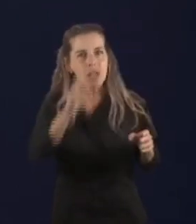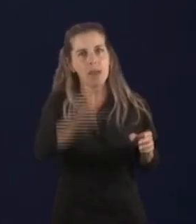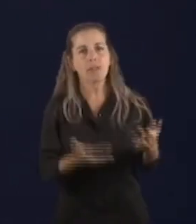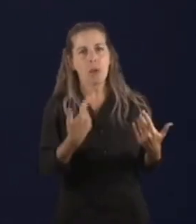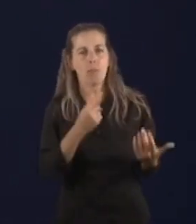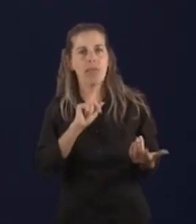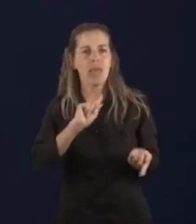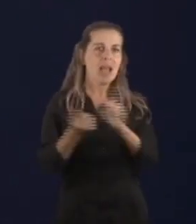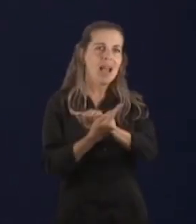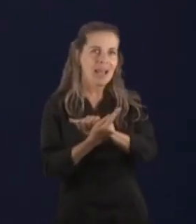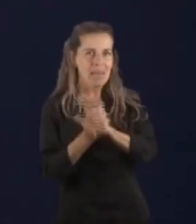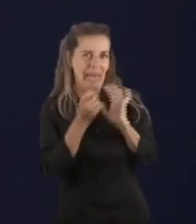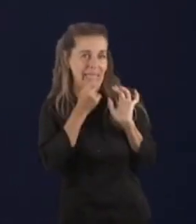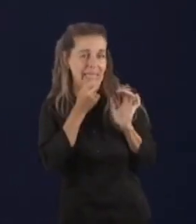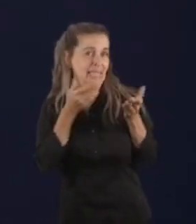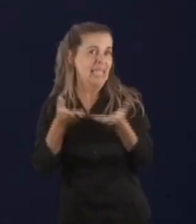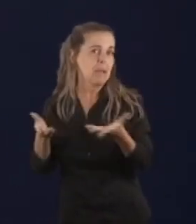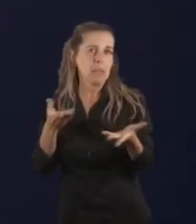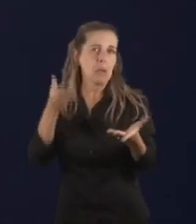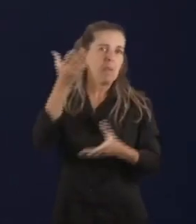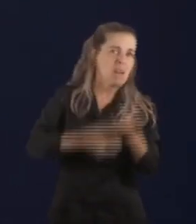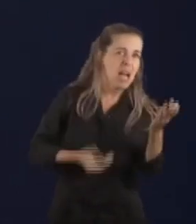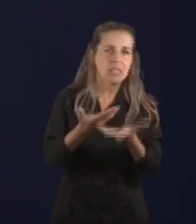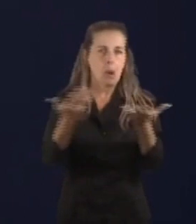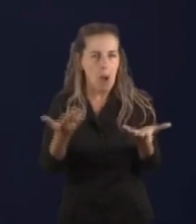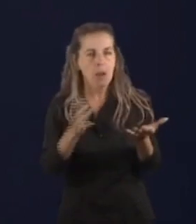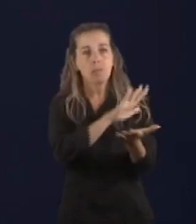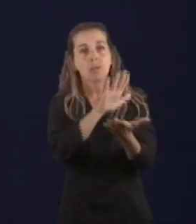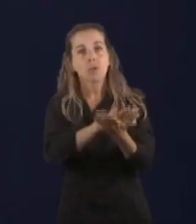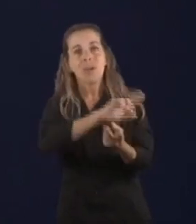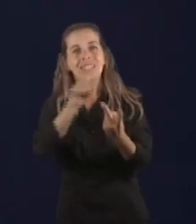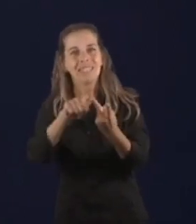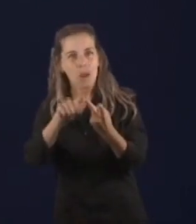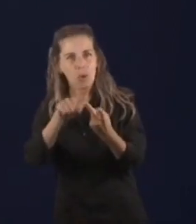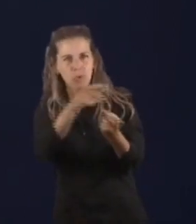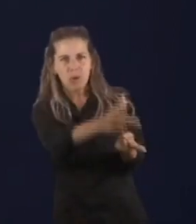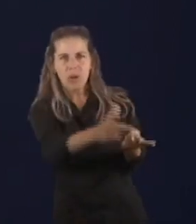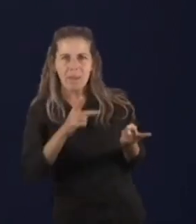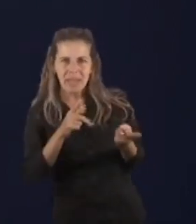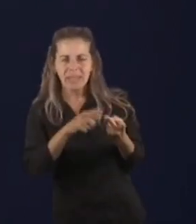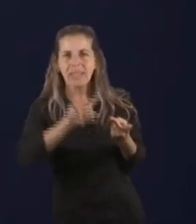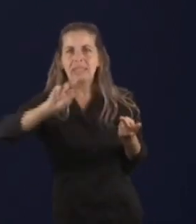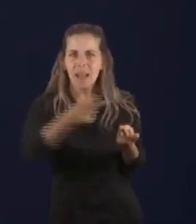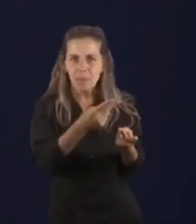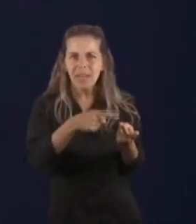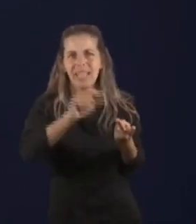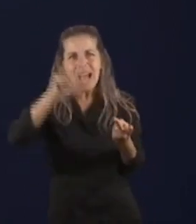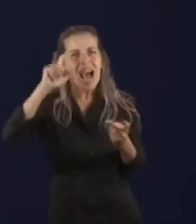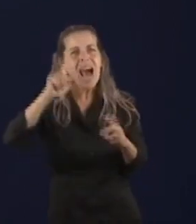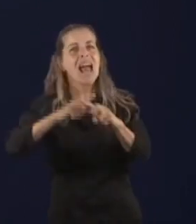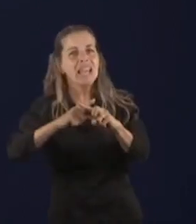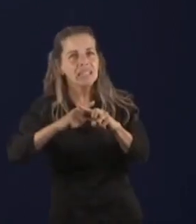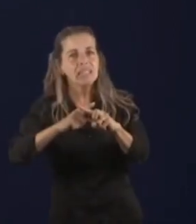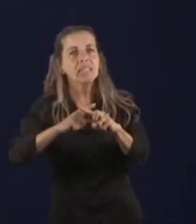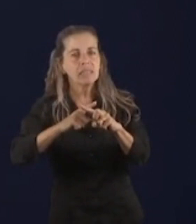servicio el servicio que esperabas con respecto a lo que me decís en virtud de